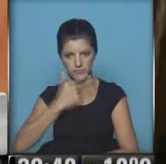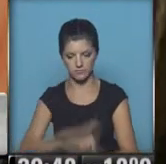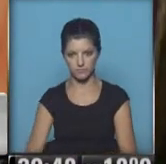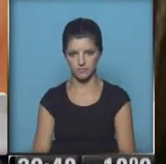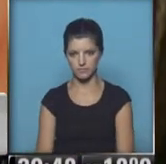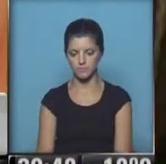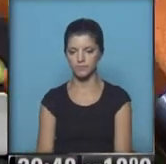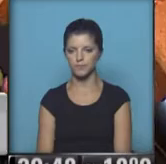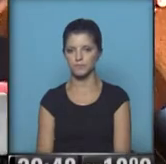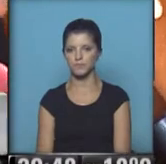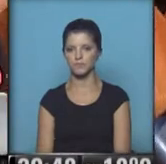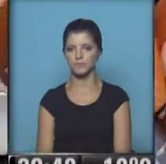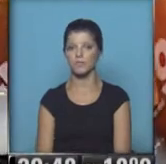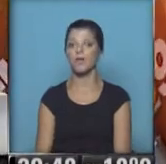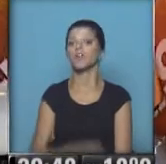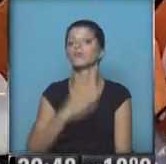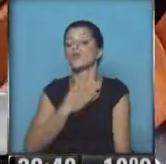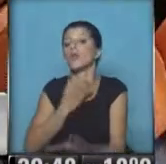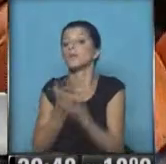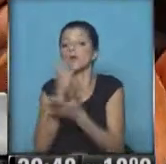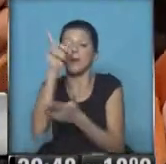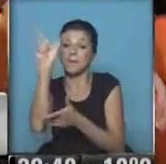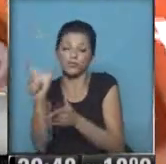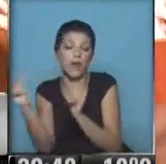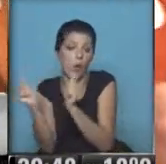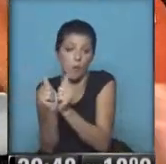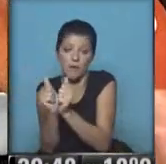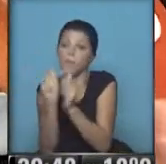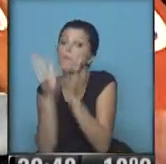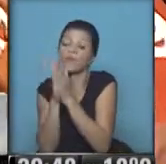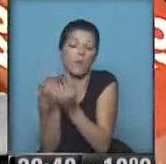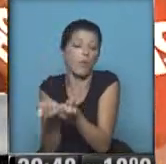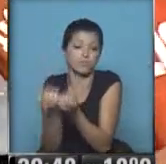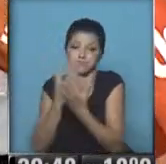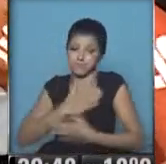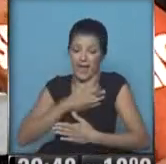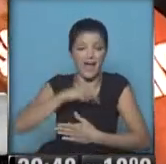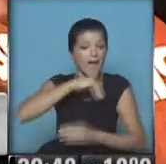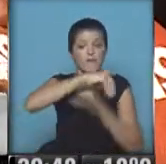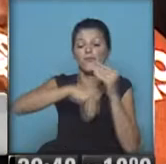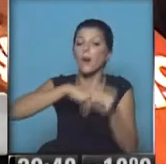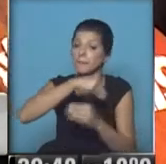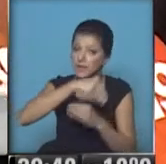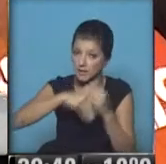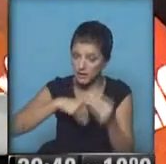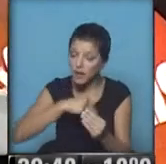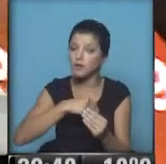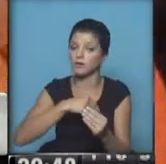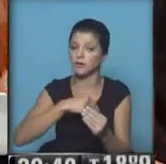Yo tendría para decirle, si está acompañada con alguien que no corresponda, que por favor me la devuelva. Acá hay una familia,